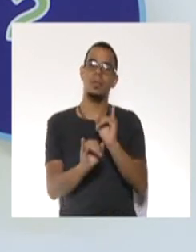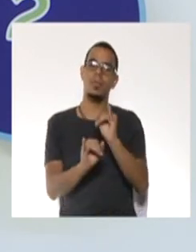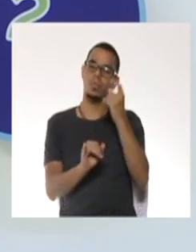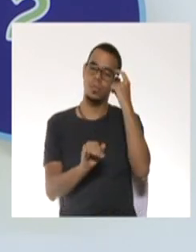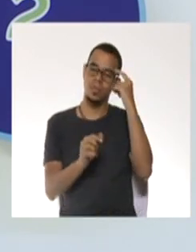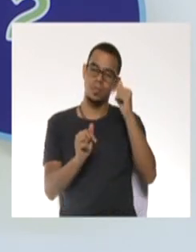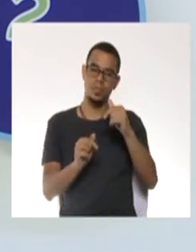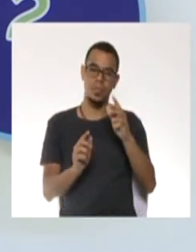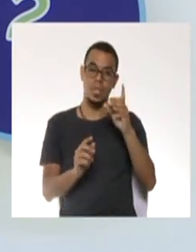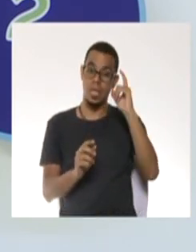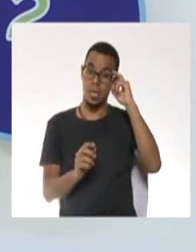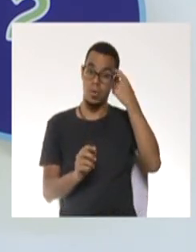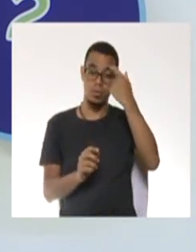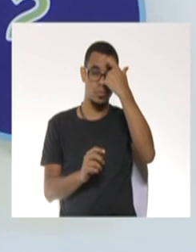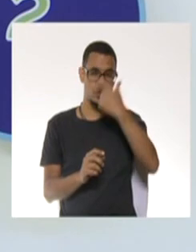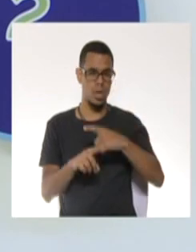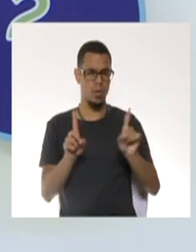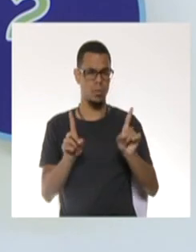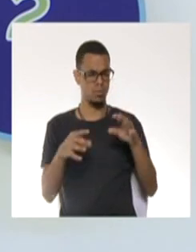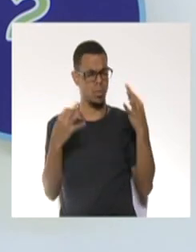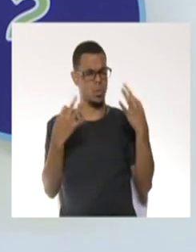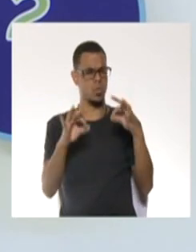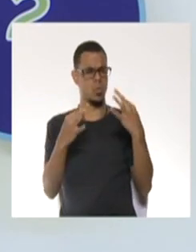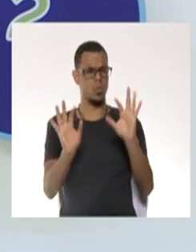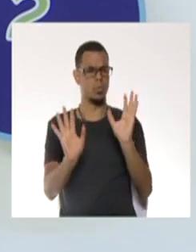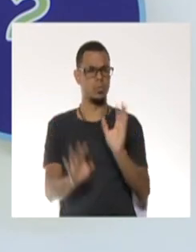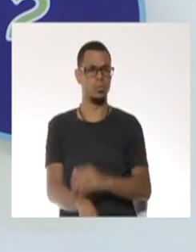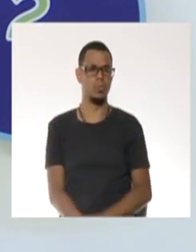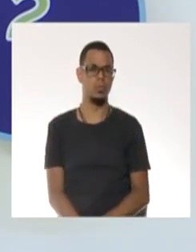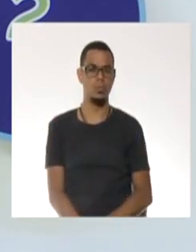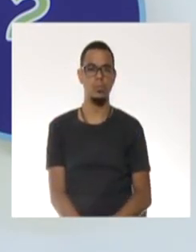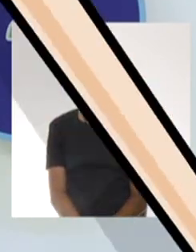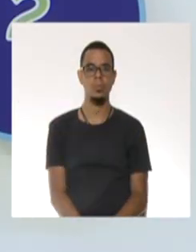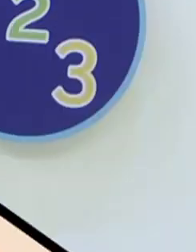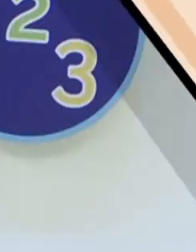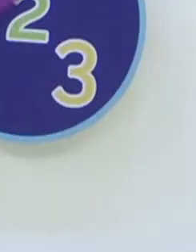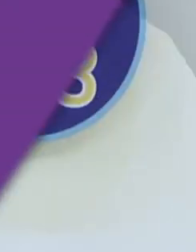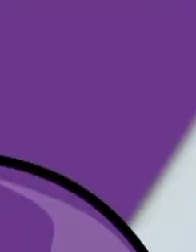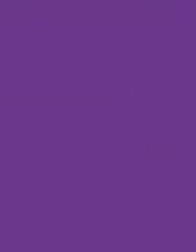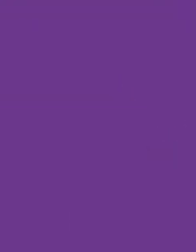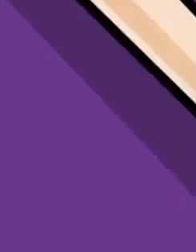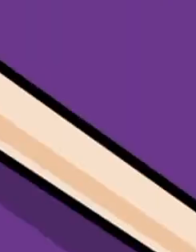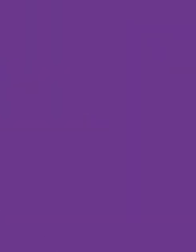hoy, recordando que ser diferente es algo común.